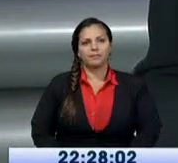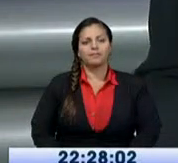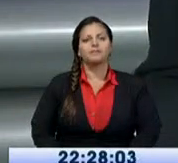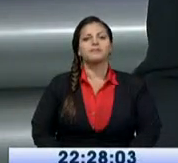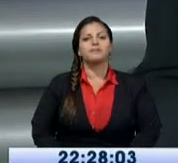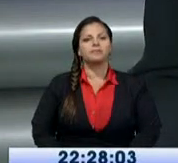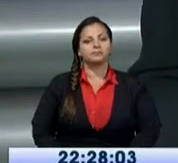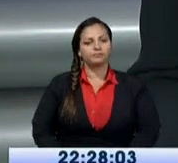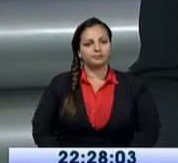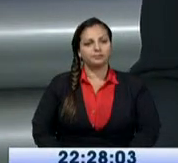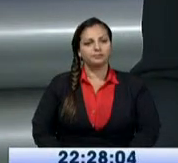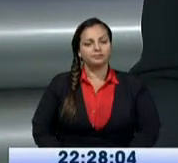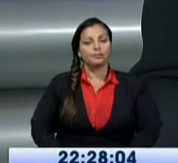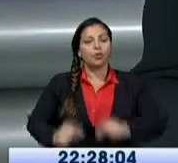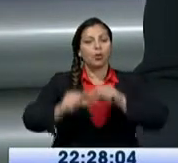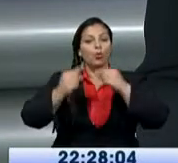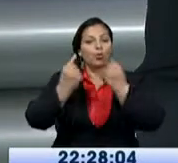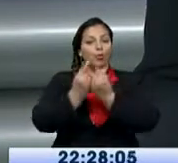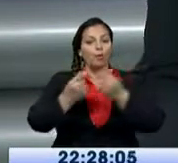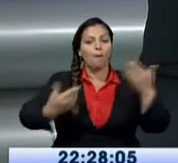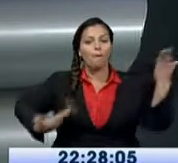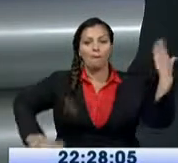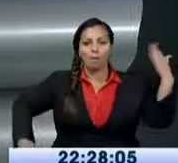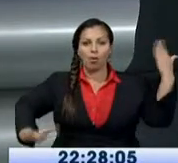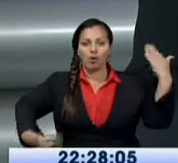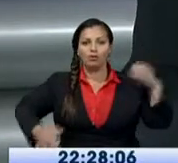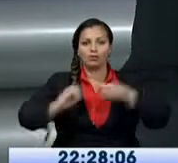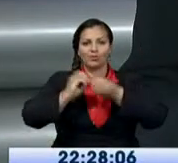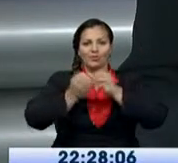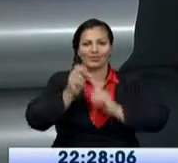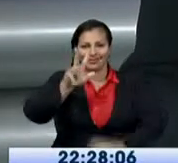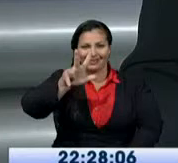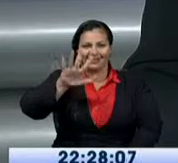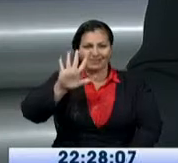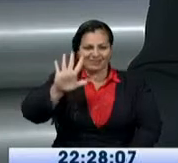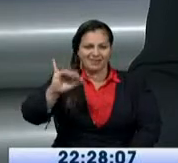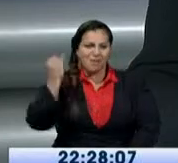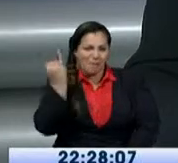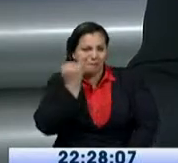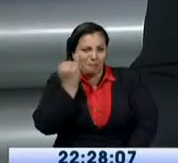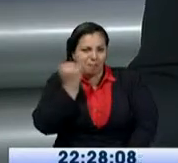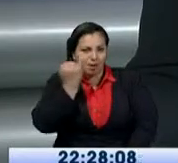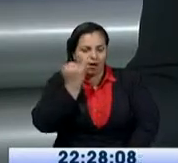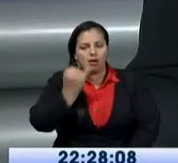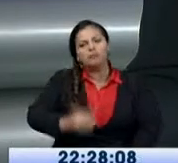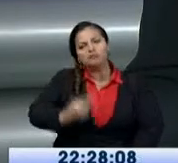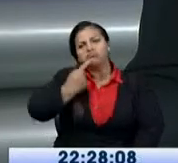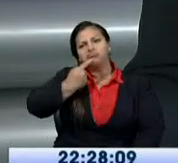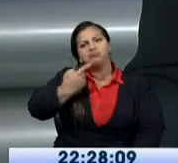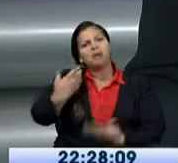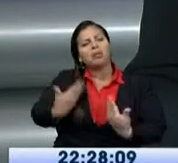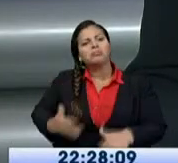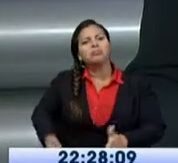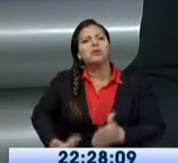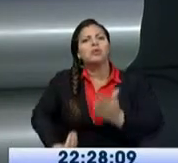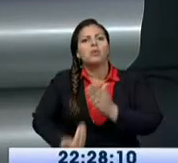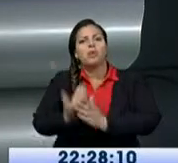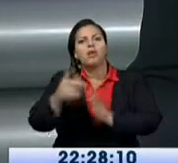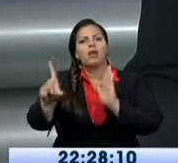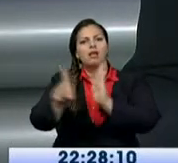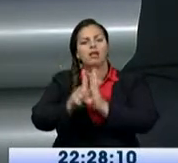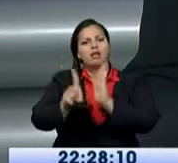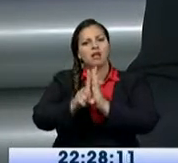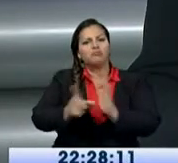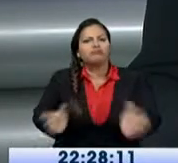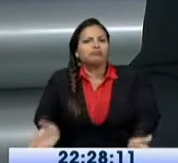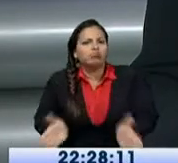Asambleístas de Alianza País prevén que con la aprobación de la ley de incentivos para alianzas público-privadas, el Ecuador podría recibir en los próximos 3 años al